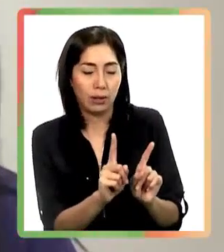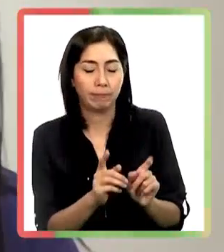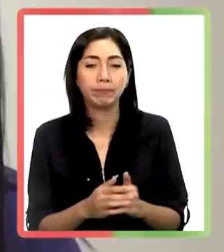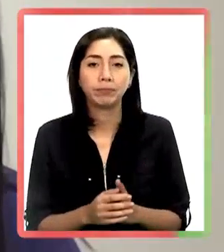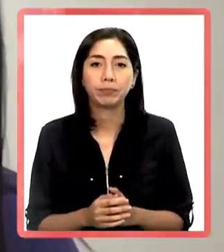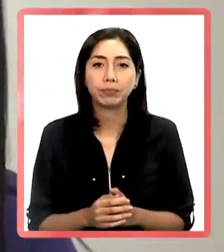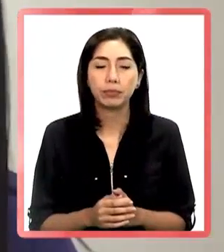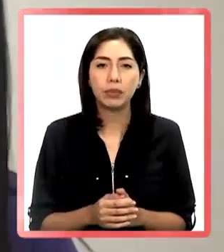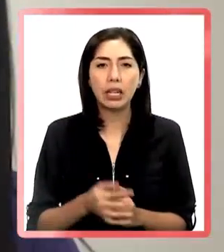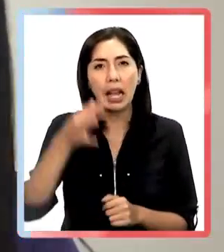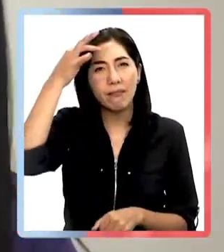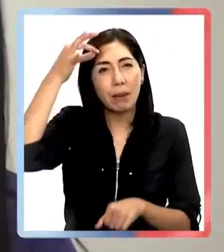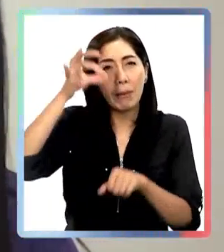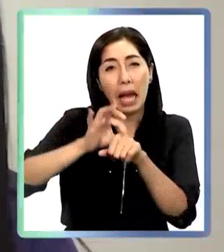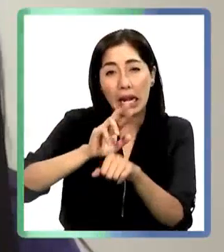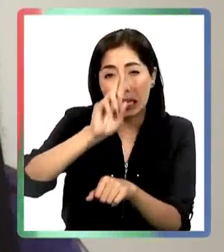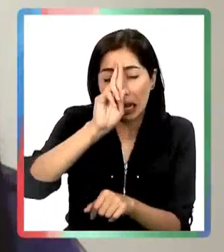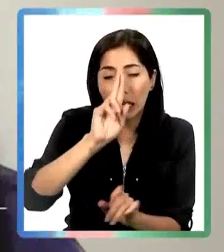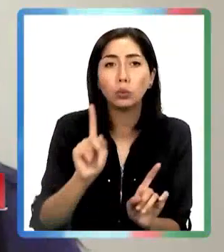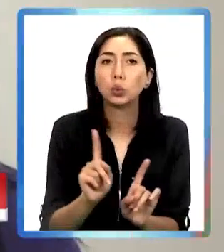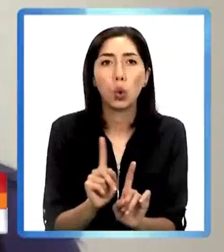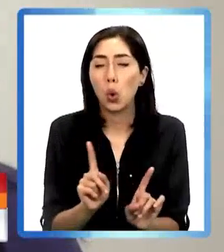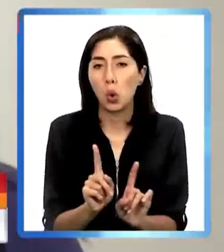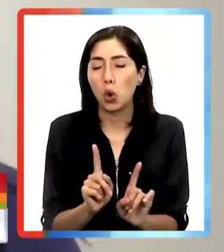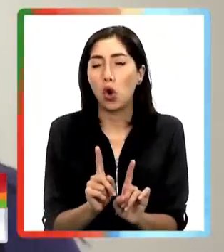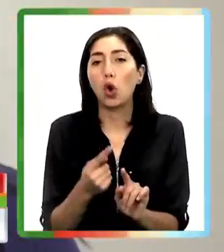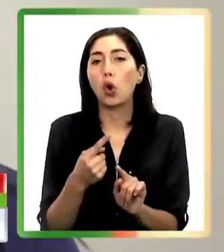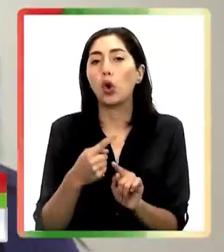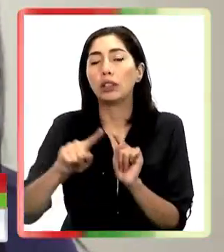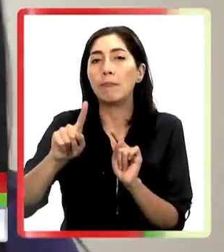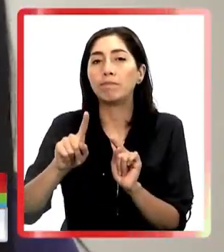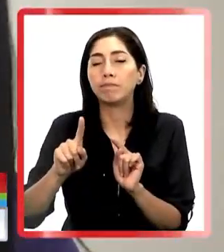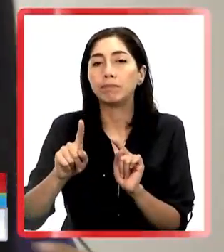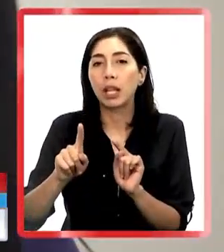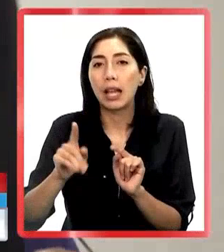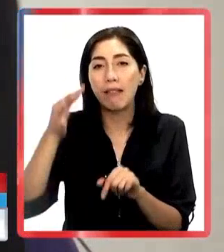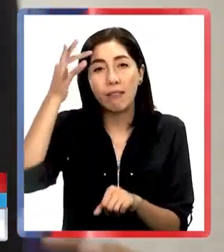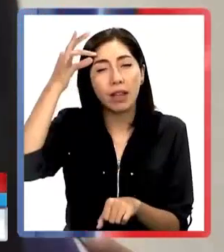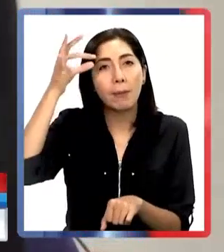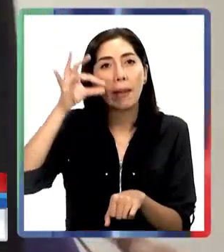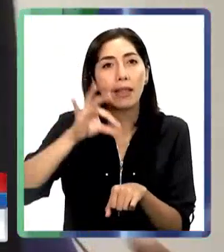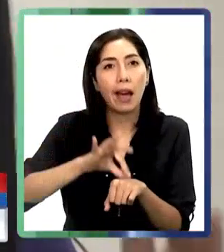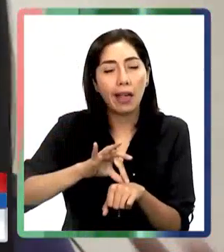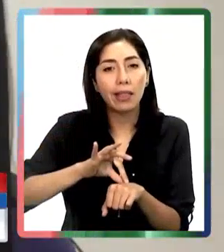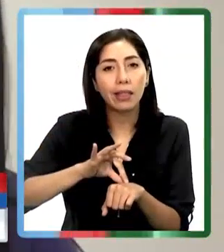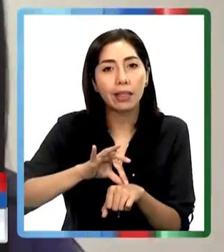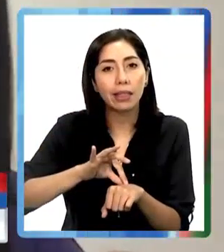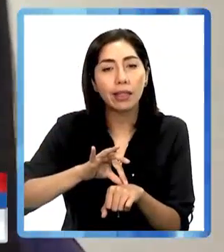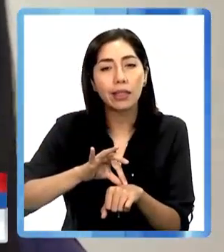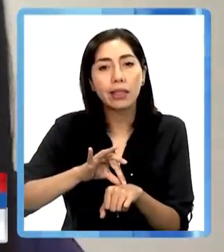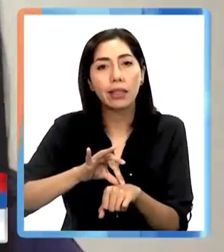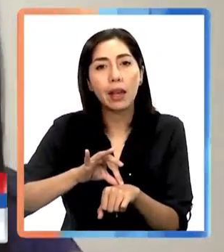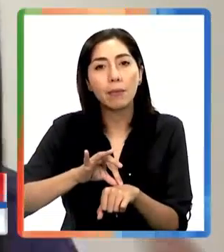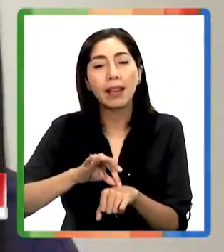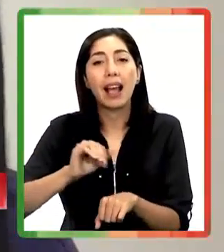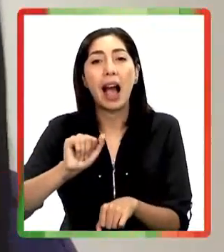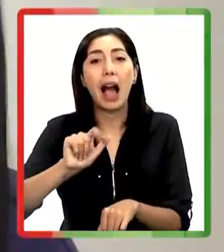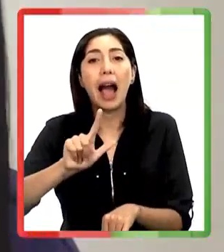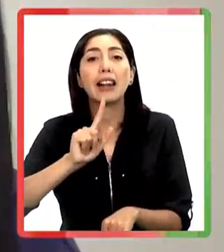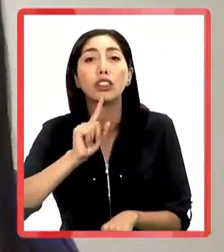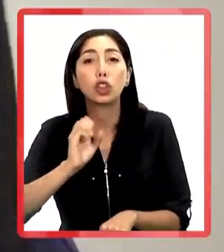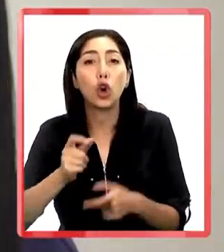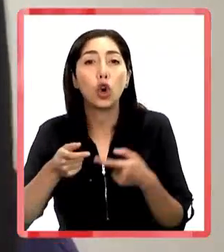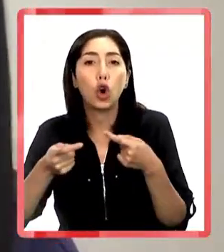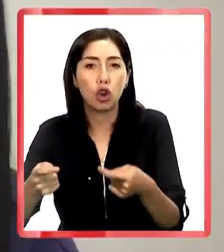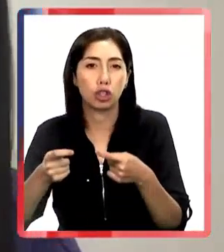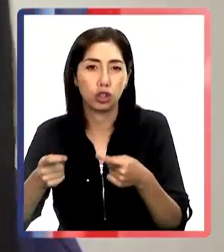más que a enfermedades raras propiamente tal, de baja frecuencia, sino que enfermedades que se catalogaron en su momento como enfermedades de alto costo, ¿no? Que